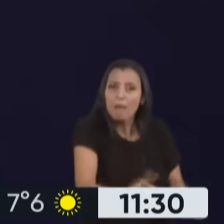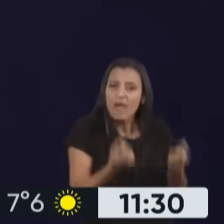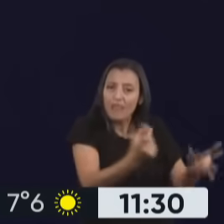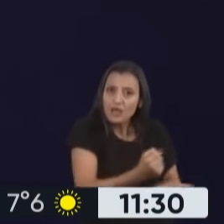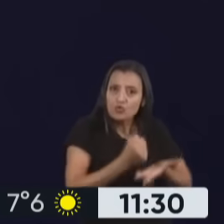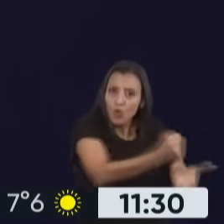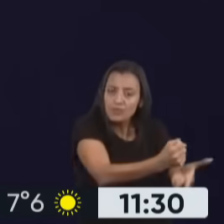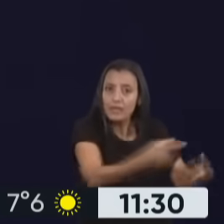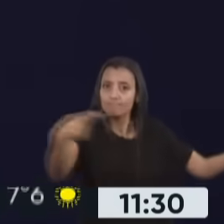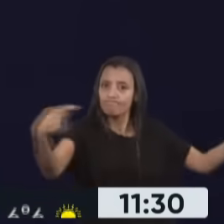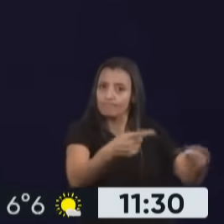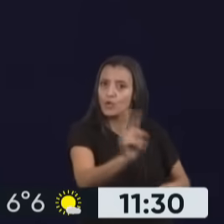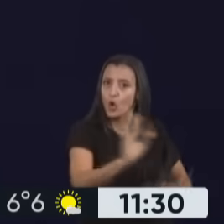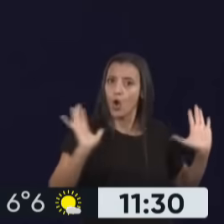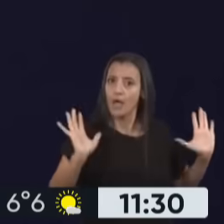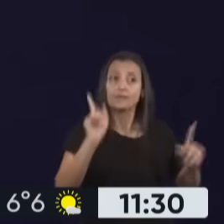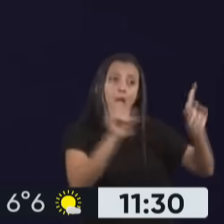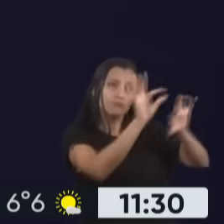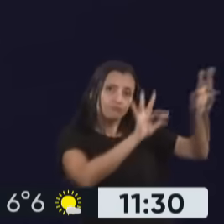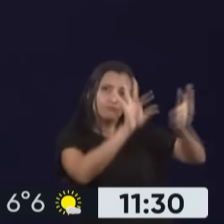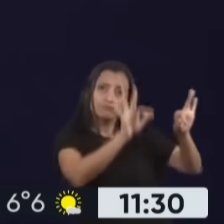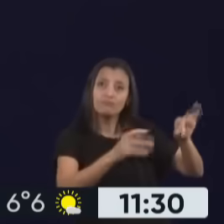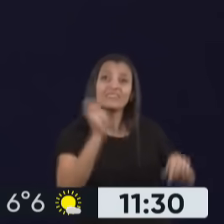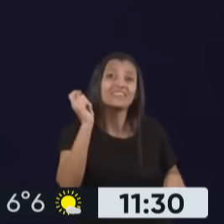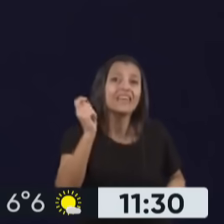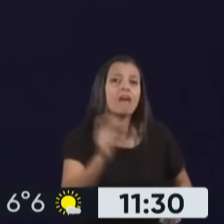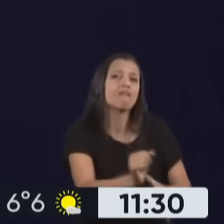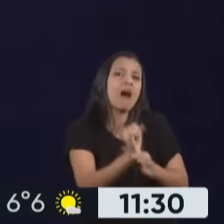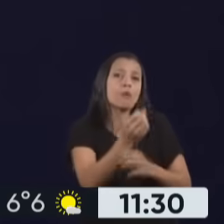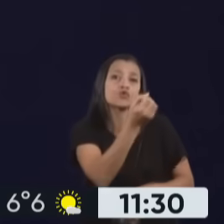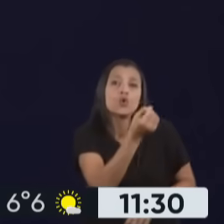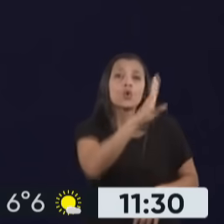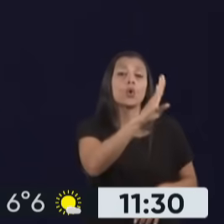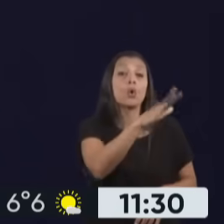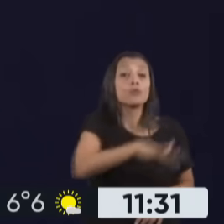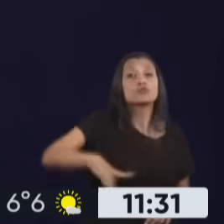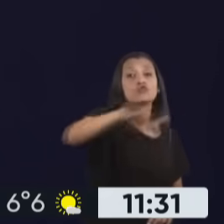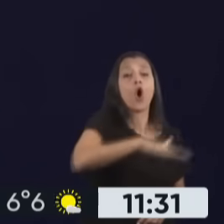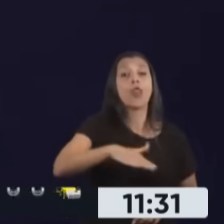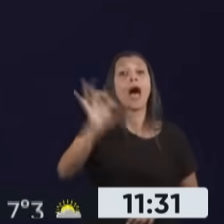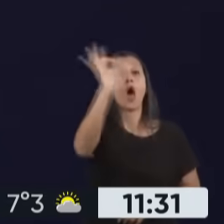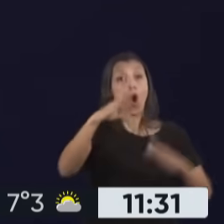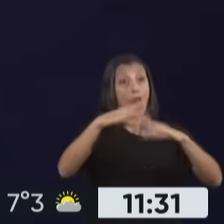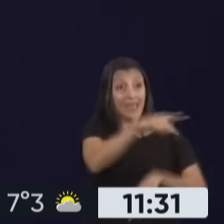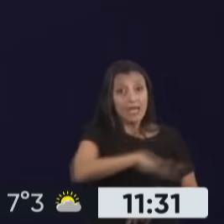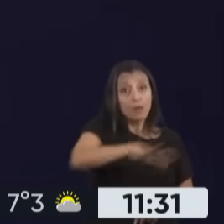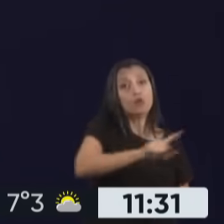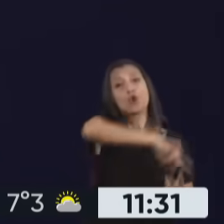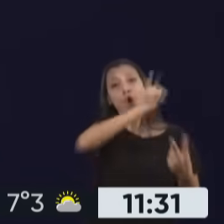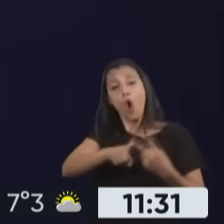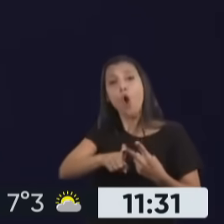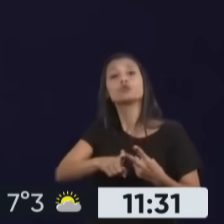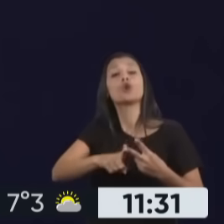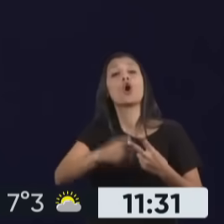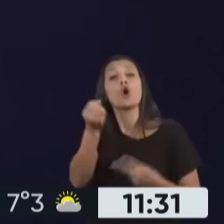subsidio. Entre estas entidades se encontraban un famoso club de regatas de la zona de Olivos, otro club de rugby